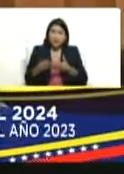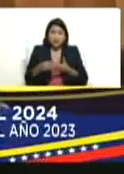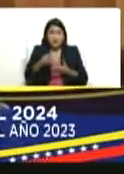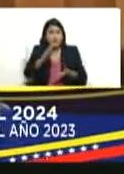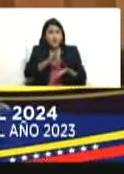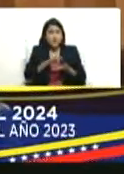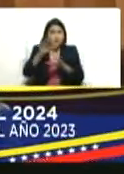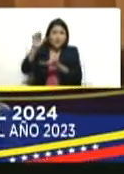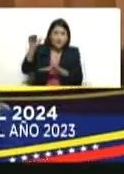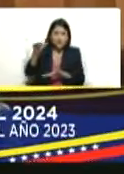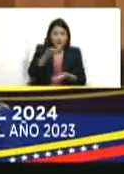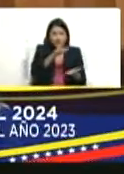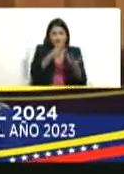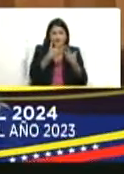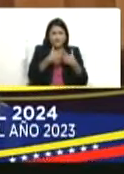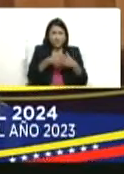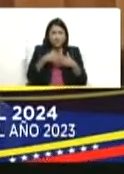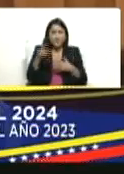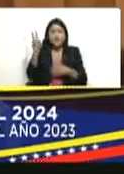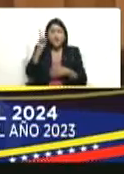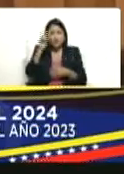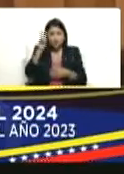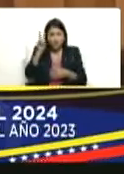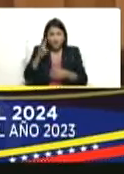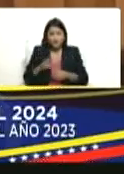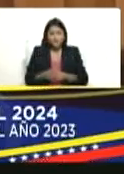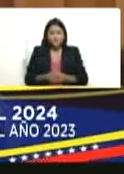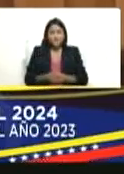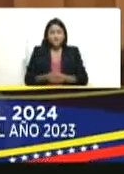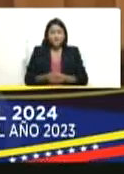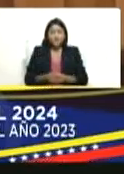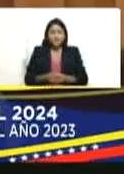Inversiones Productivas de Venezuela.